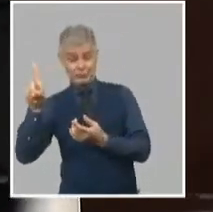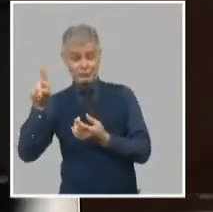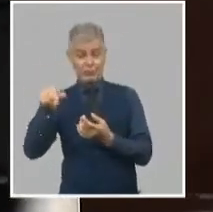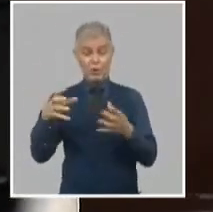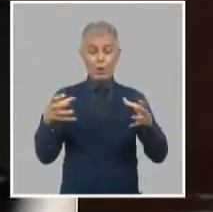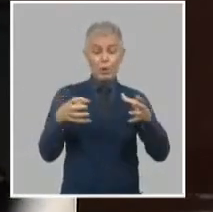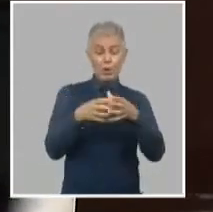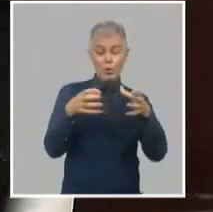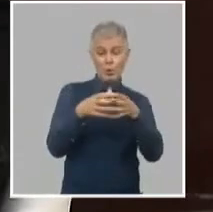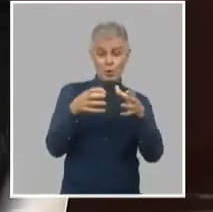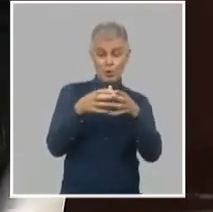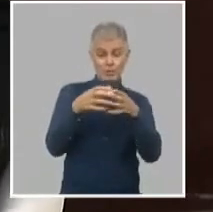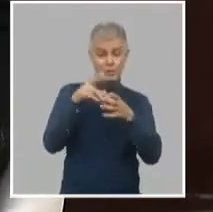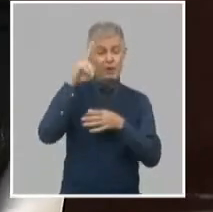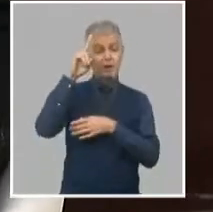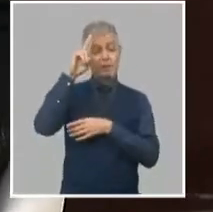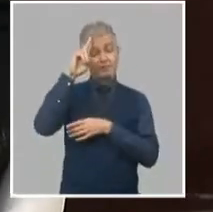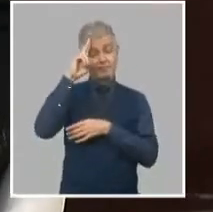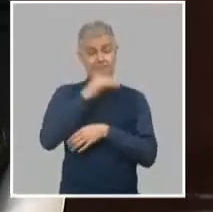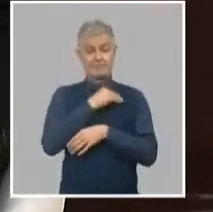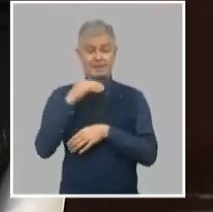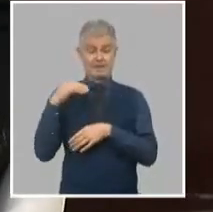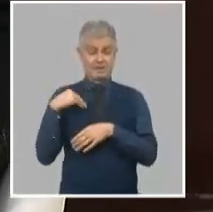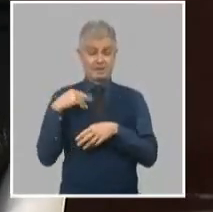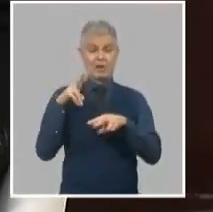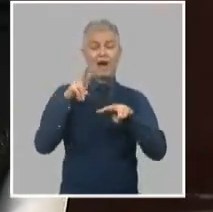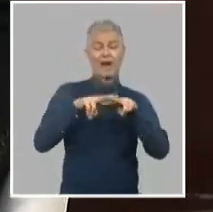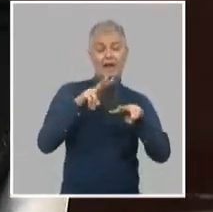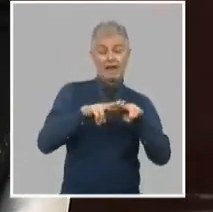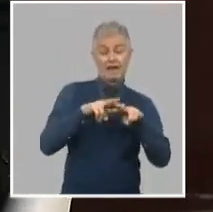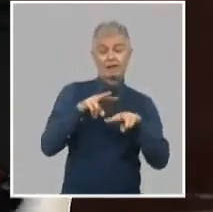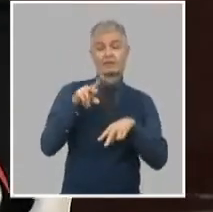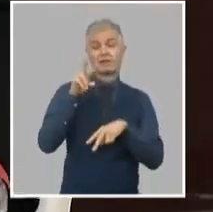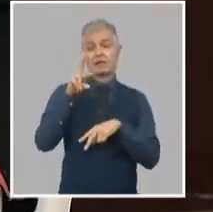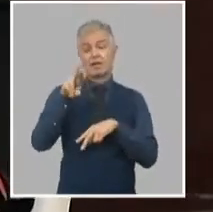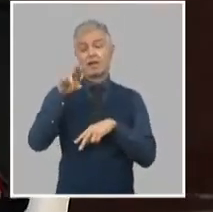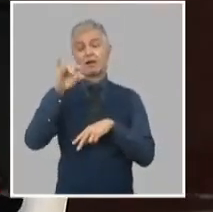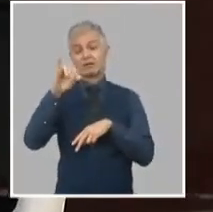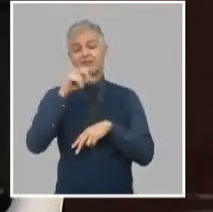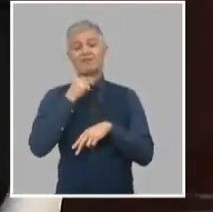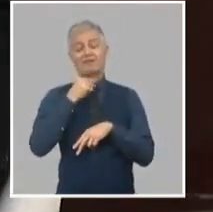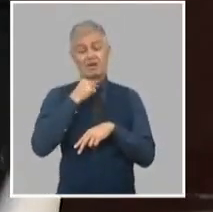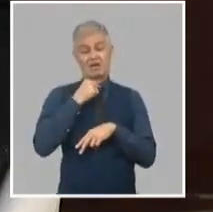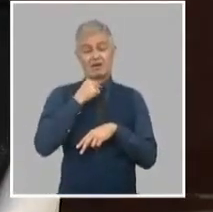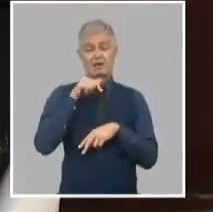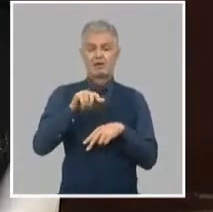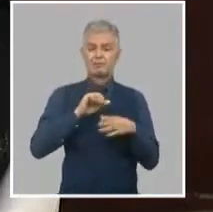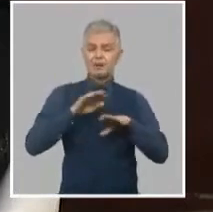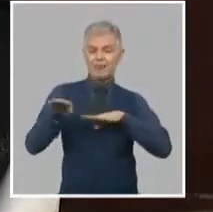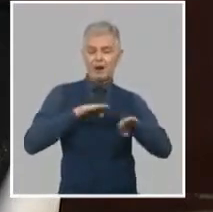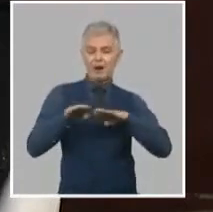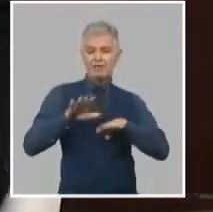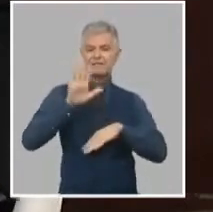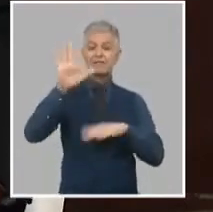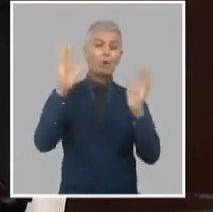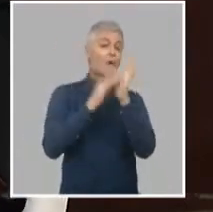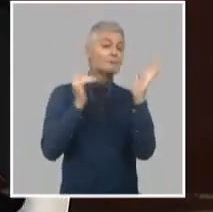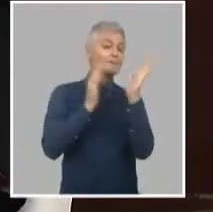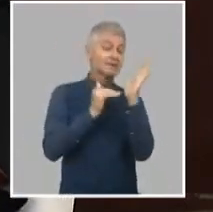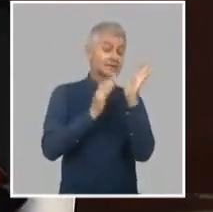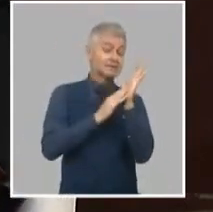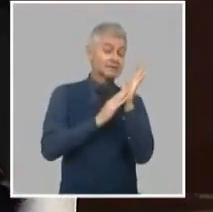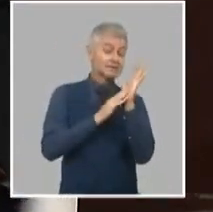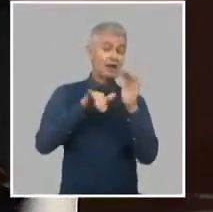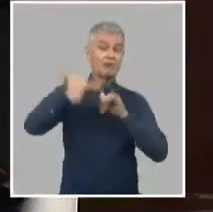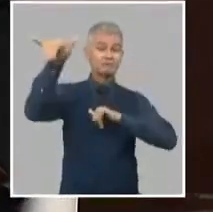Henry Reef se preparó para asistir a los pueblos que lo solicitaran. En el lapso de 5 meses, su presencia ha llegado a